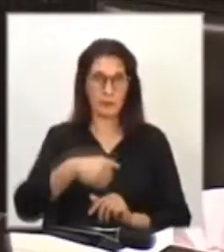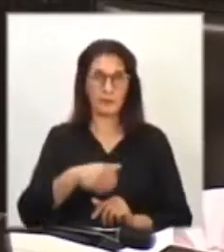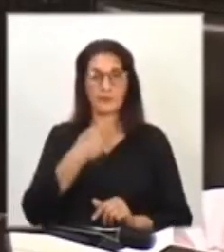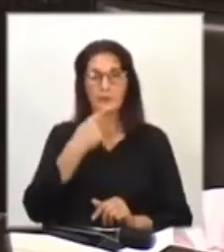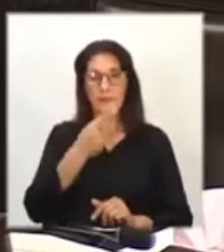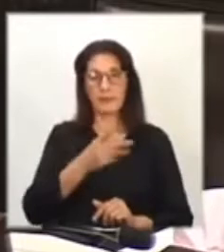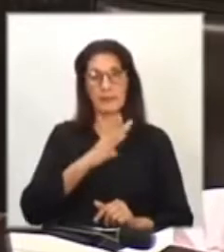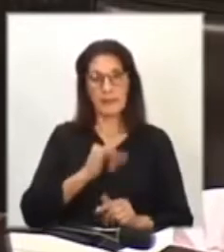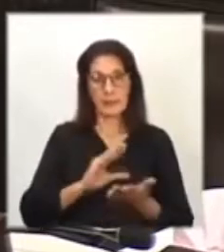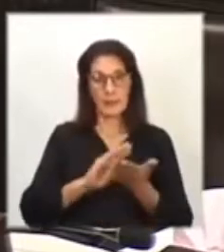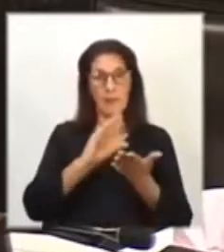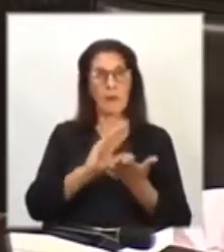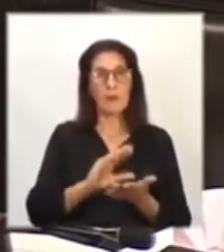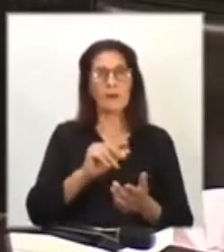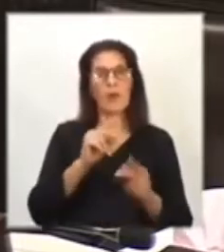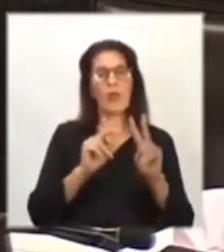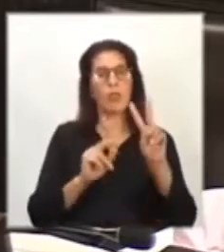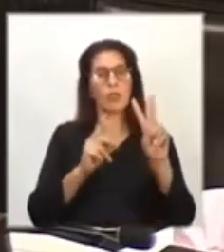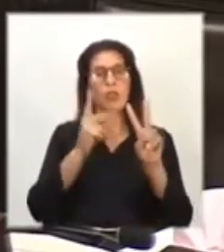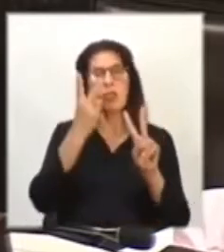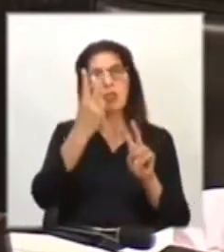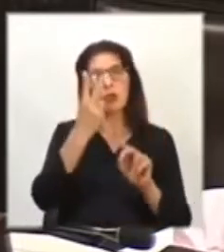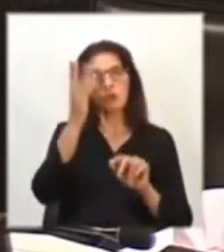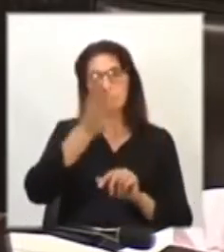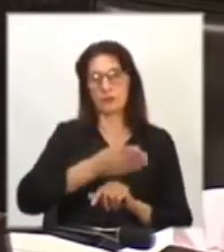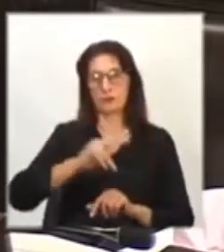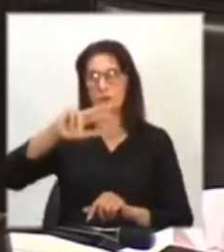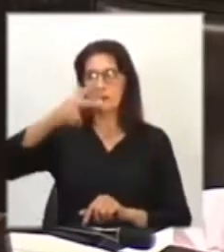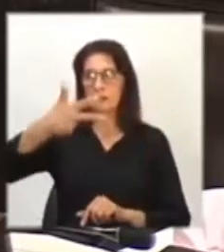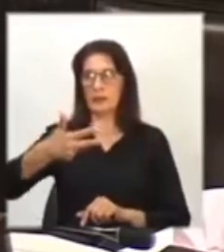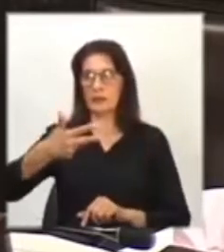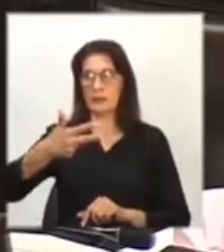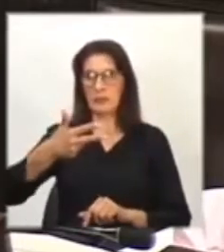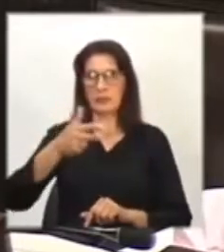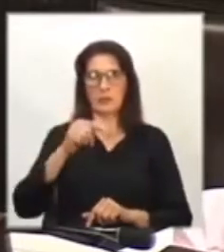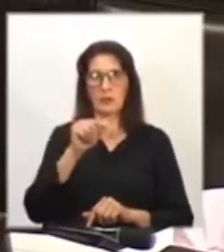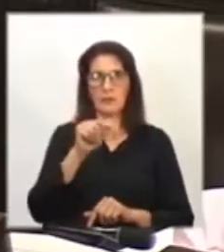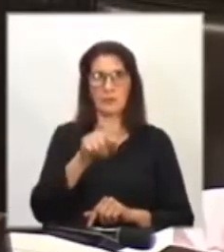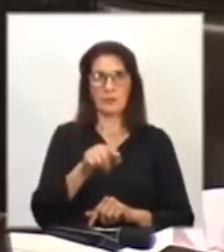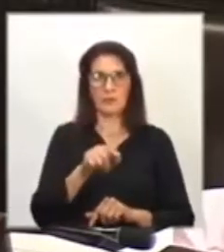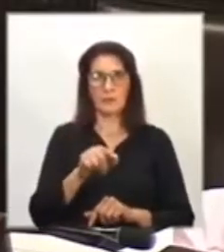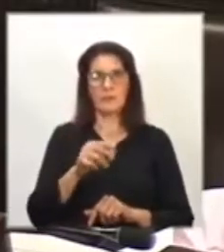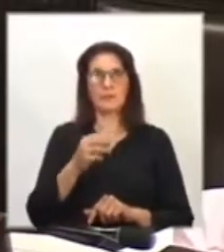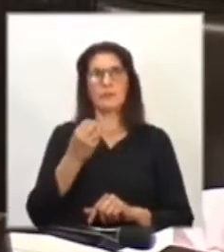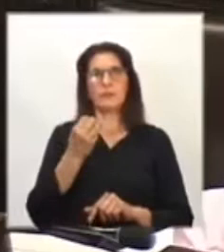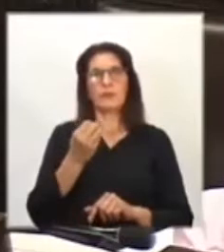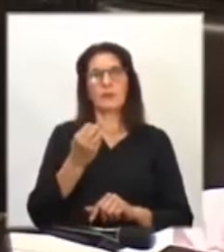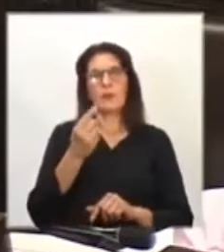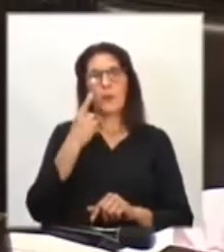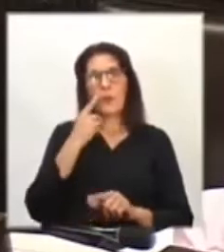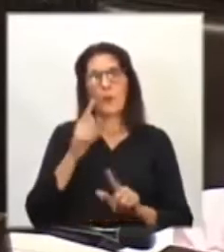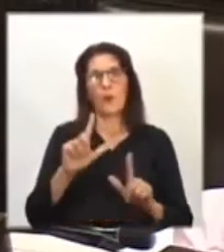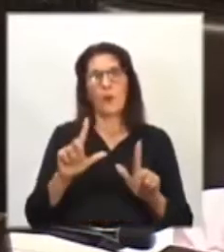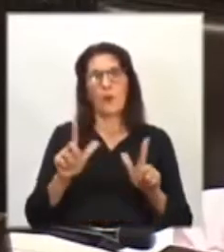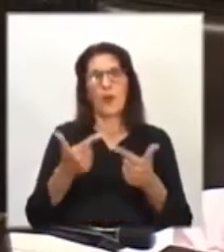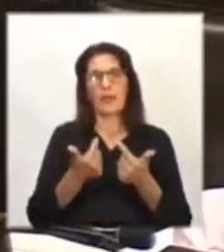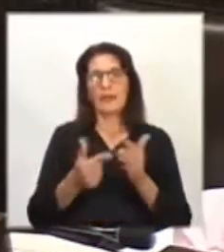monopolios requiriéndose para ello 2/3 de votos del total de componentes de esta Cámara. Y por aquí no pasó ninguna